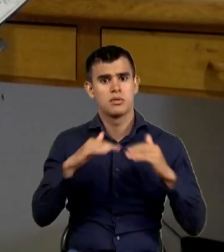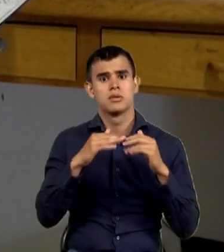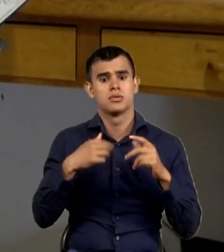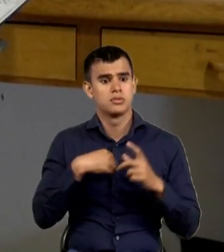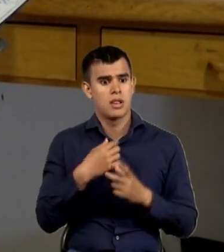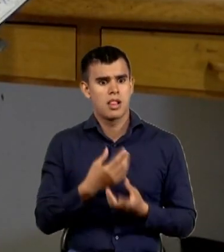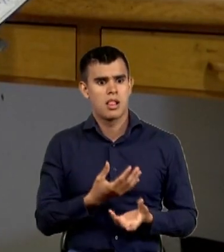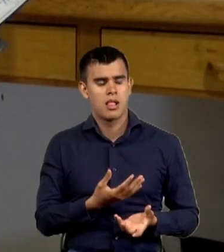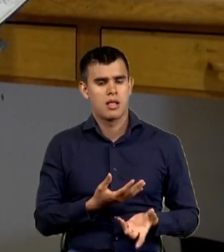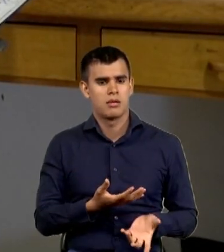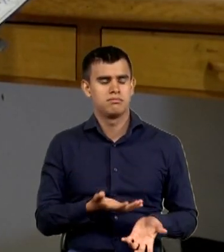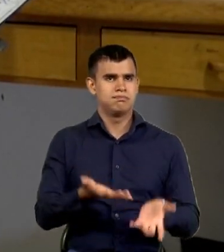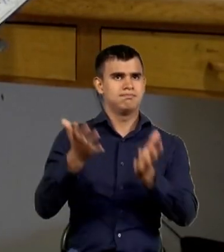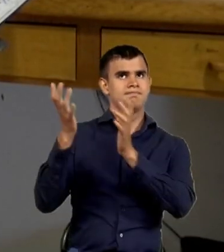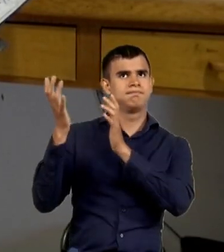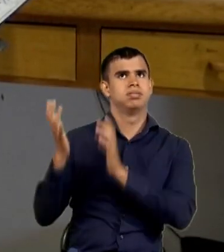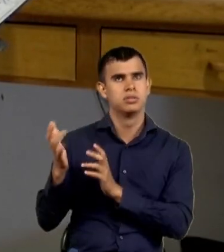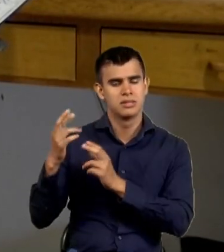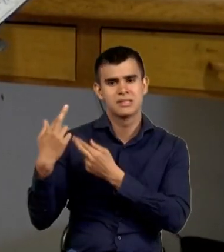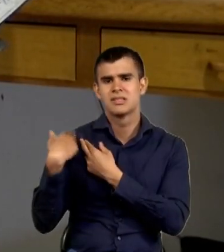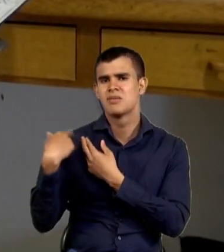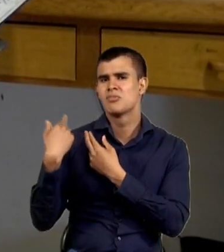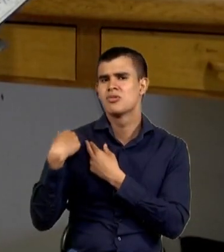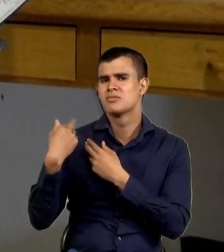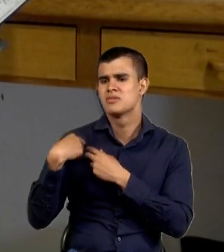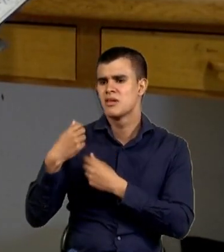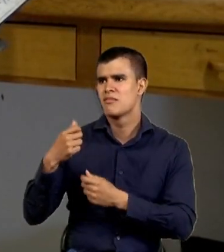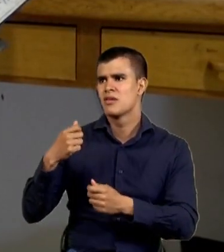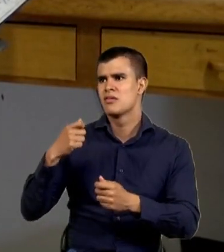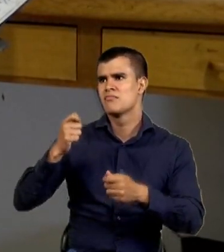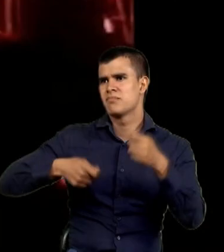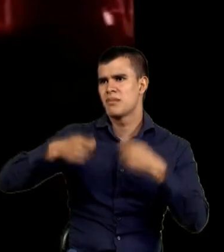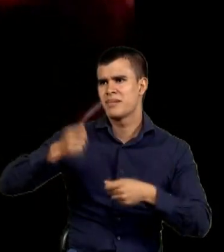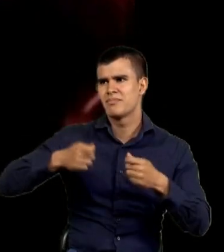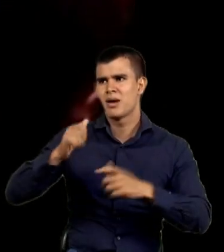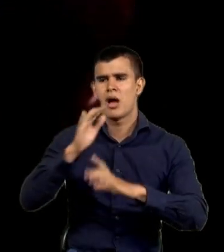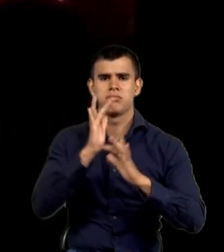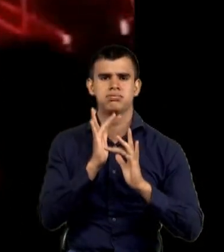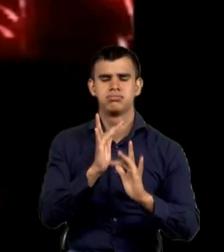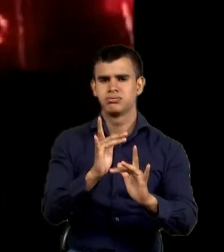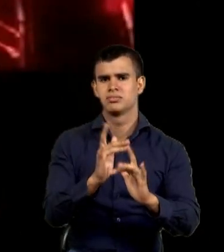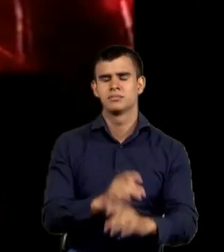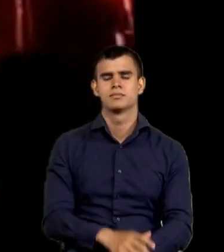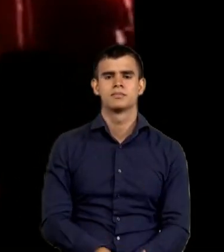hombres, pues hay que tomar la responsabilidad de tocarla como se debe tocar.